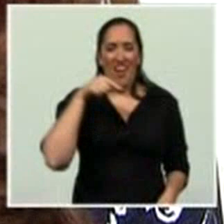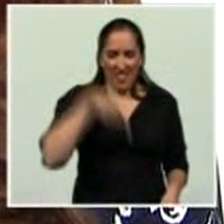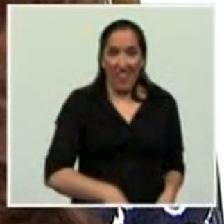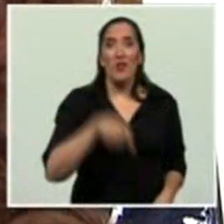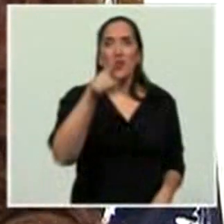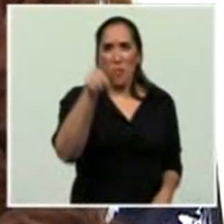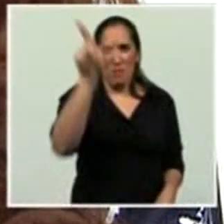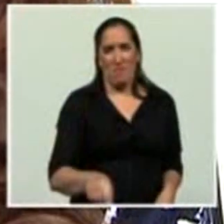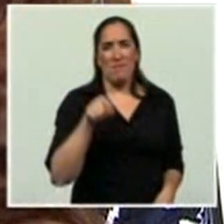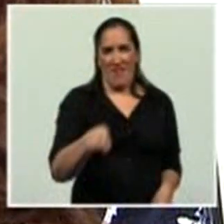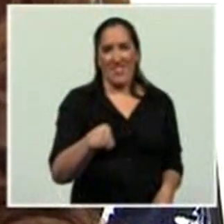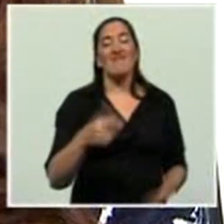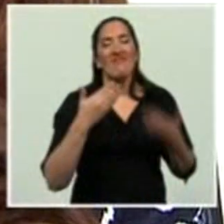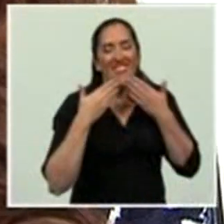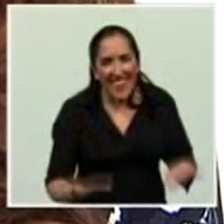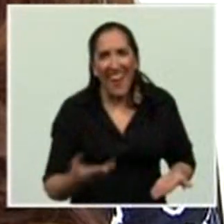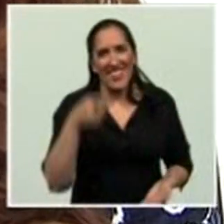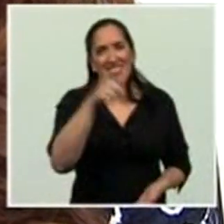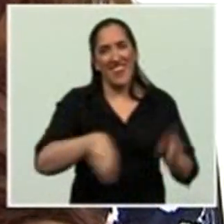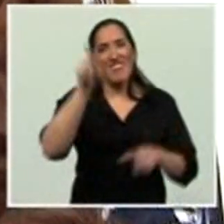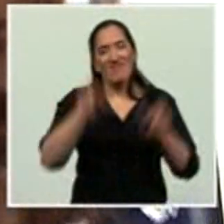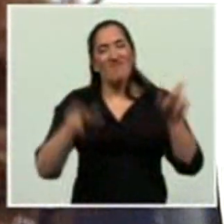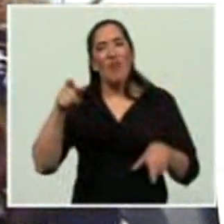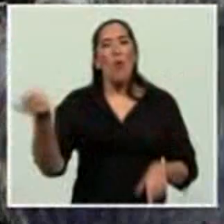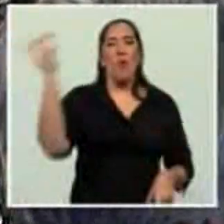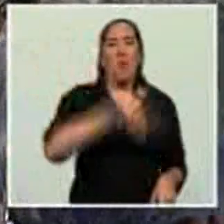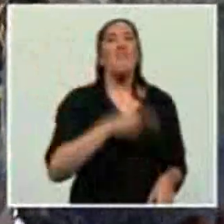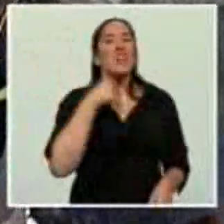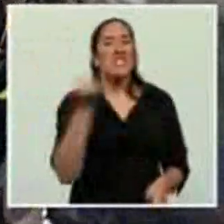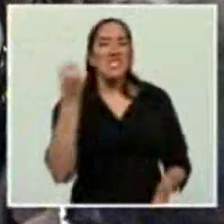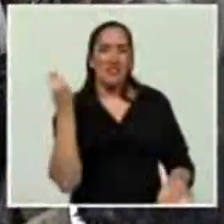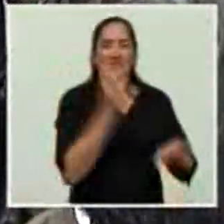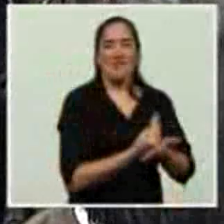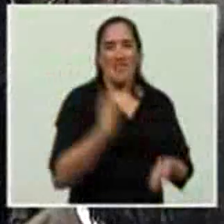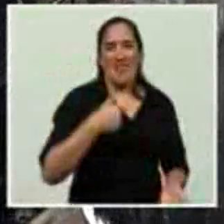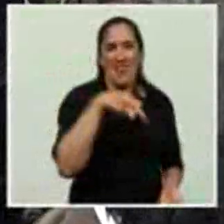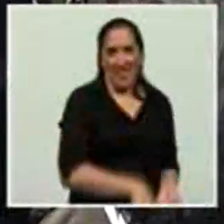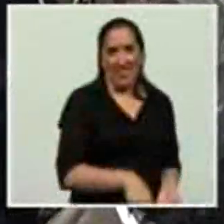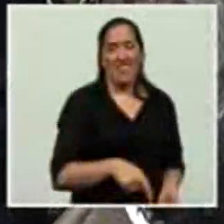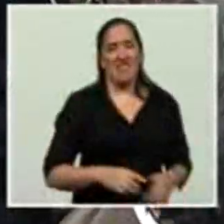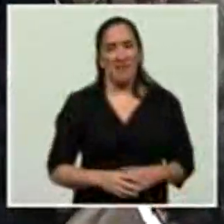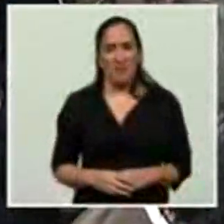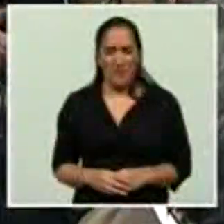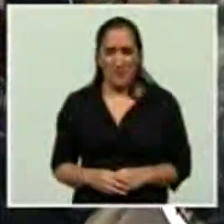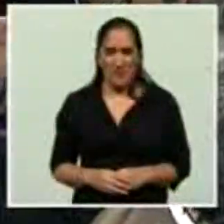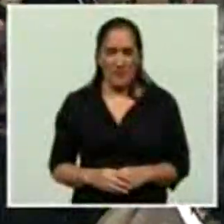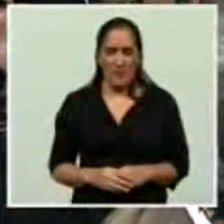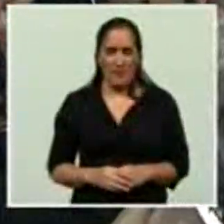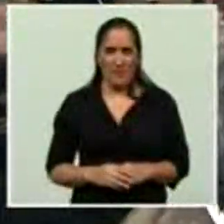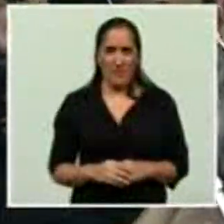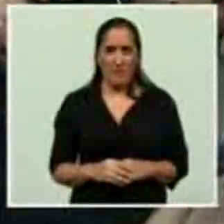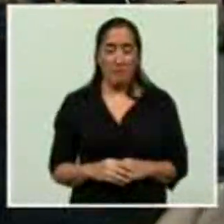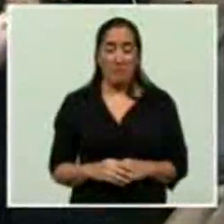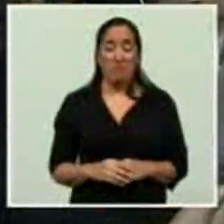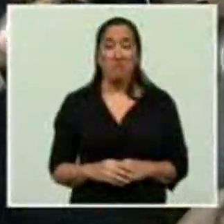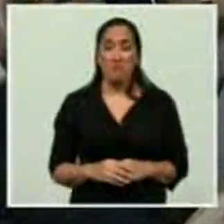muchas gracias por elegir de vuelta a vivir en su país y finalmente y